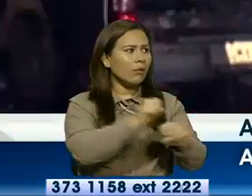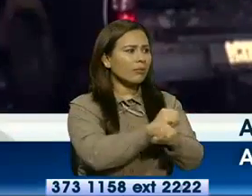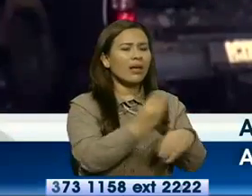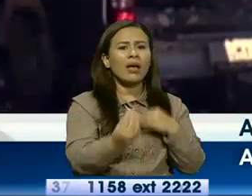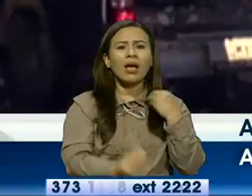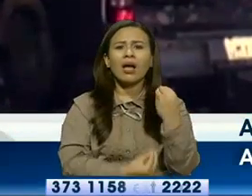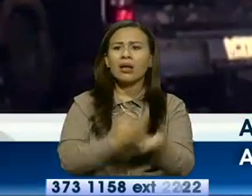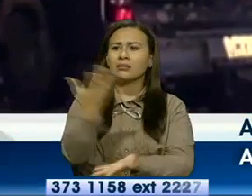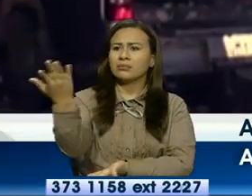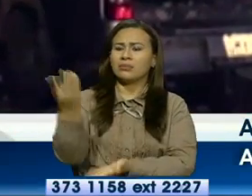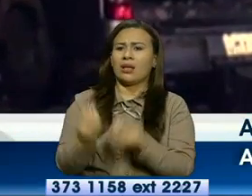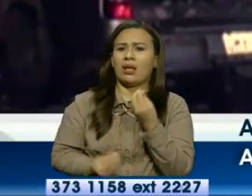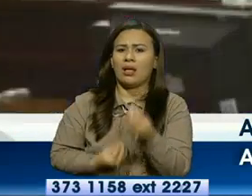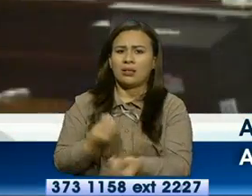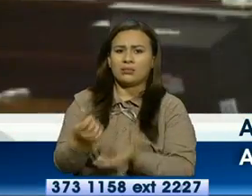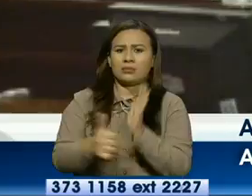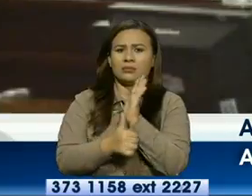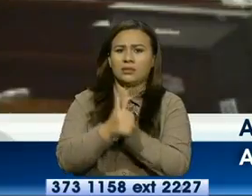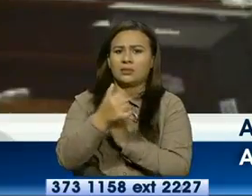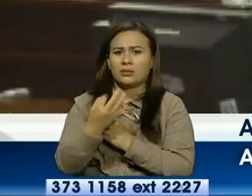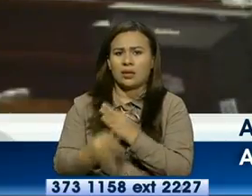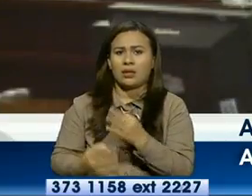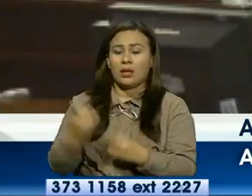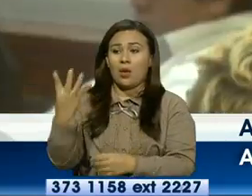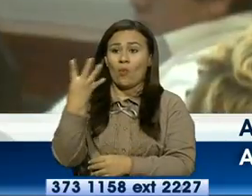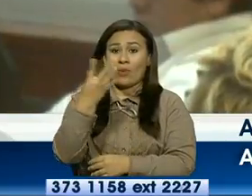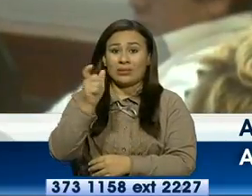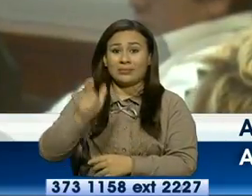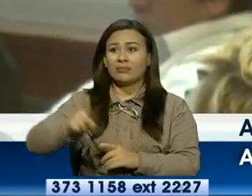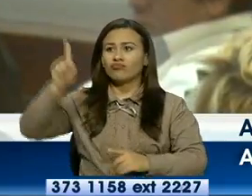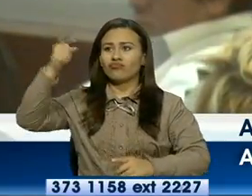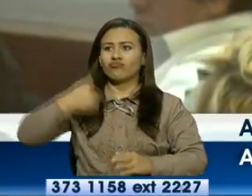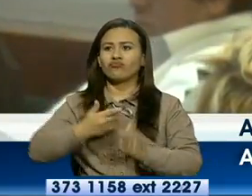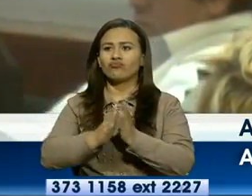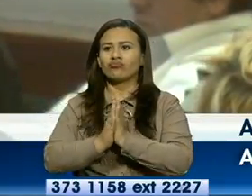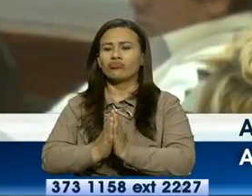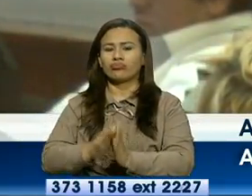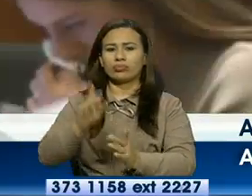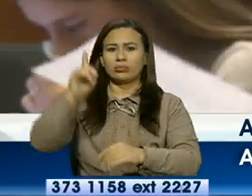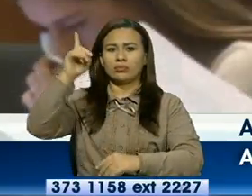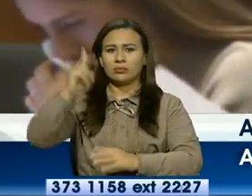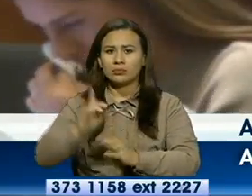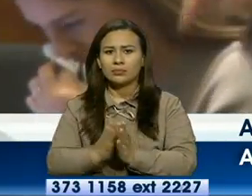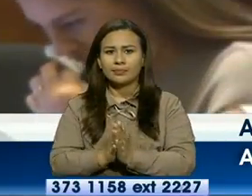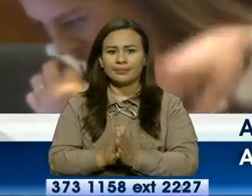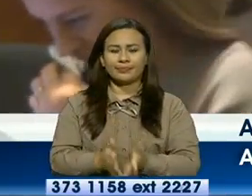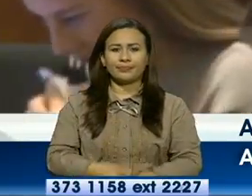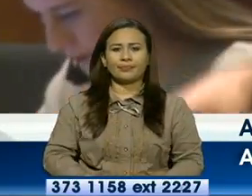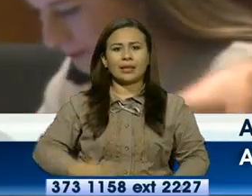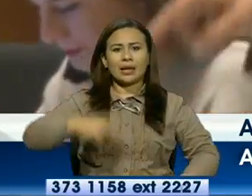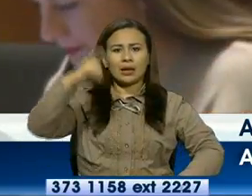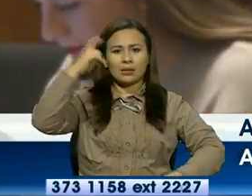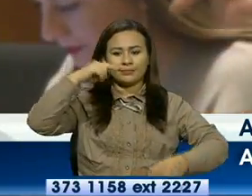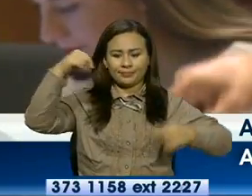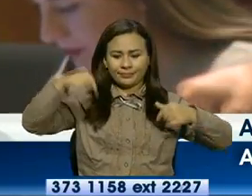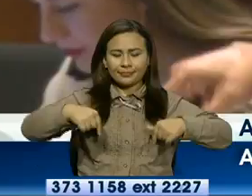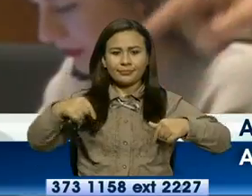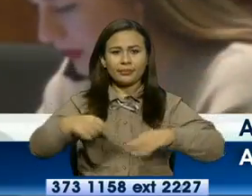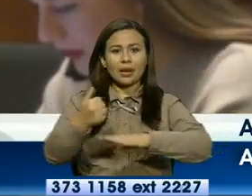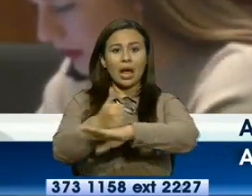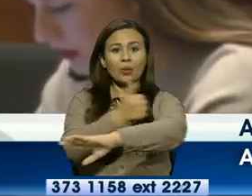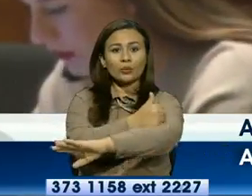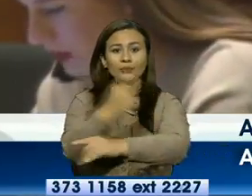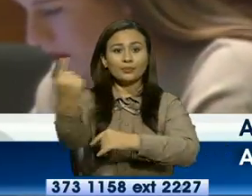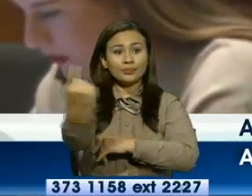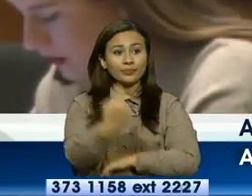en la frontera norte. Al menos 4 pedidos se registraron en la sesión de este miércoles. A fin de que estén aquí las